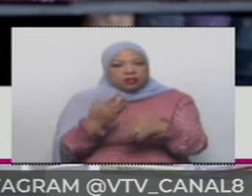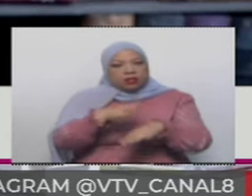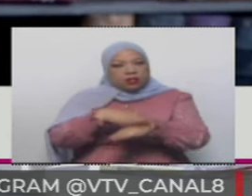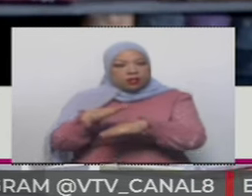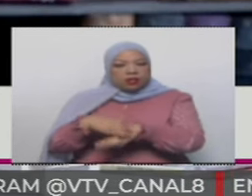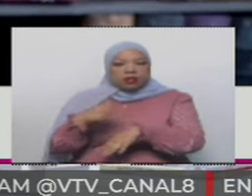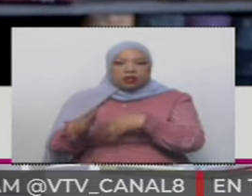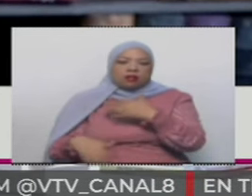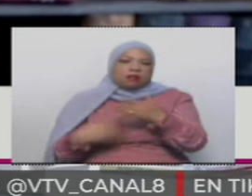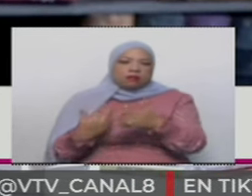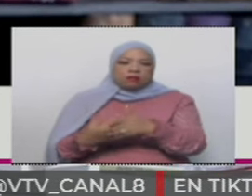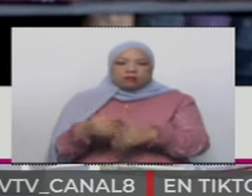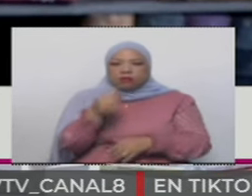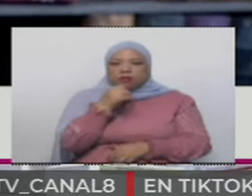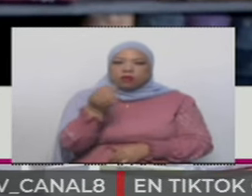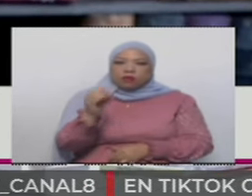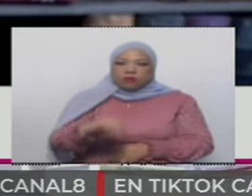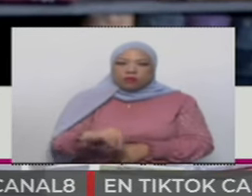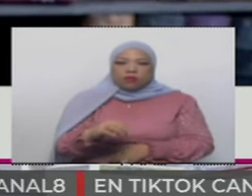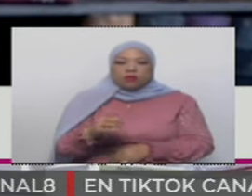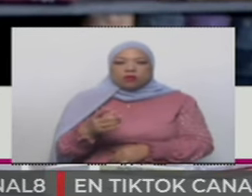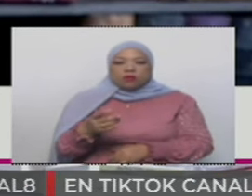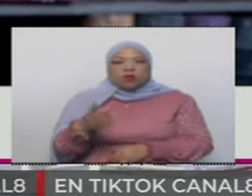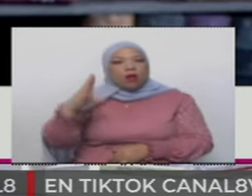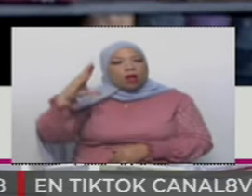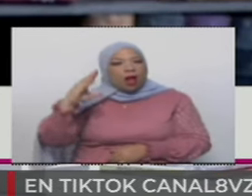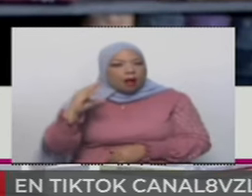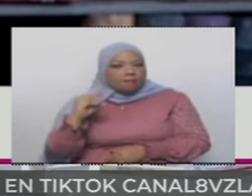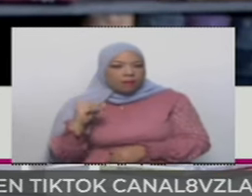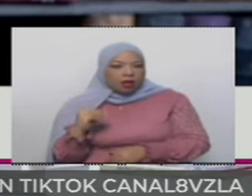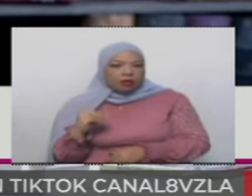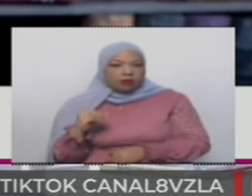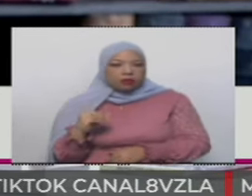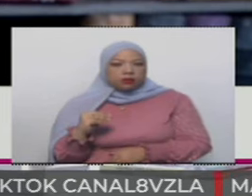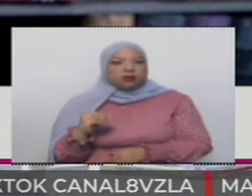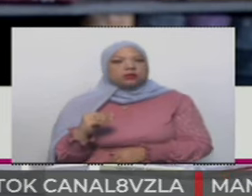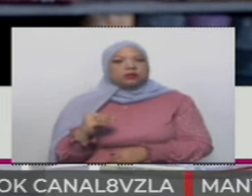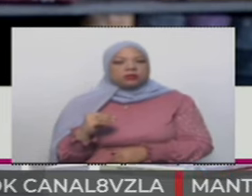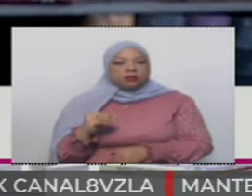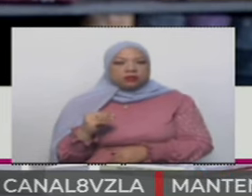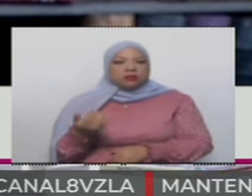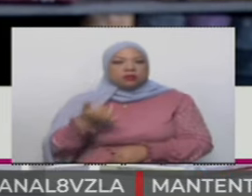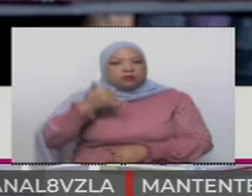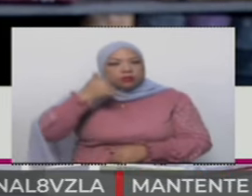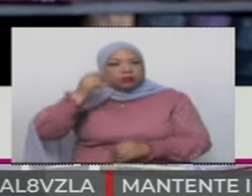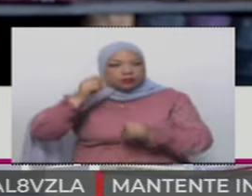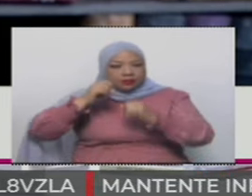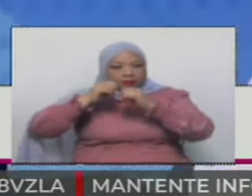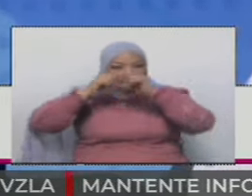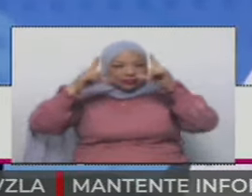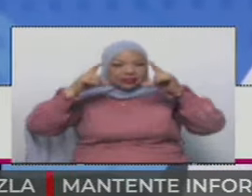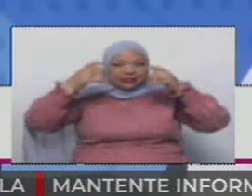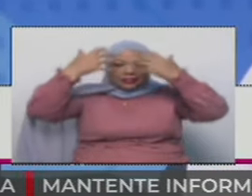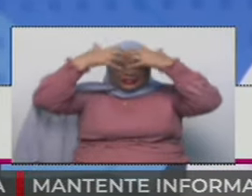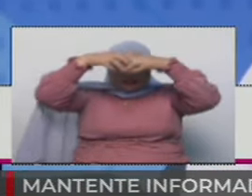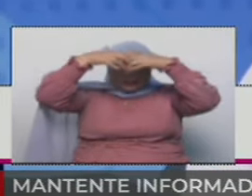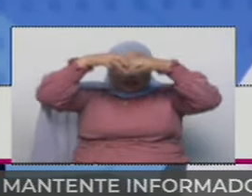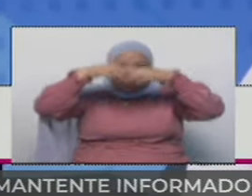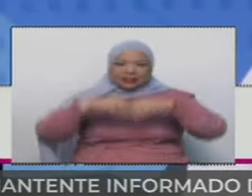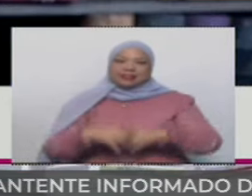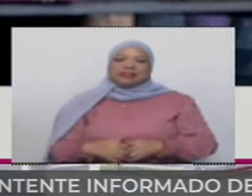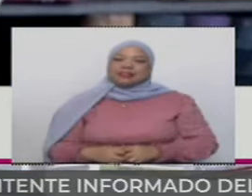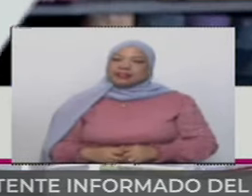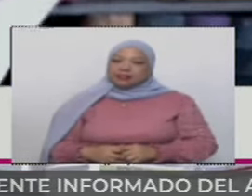que me regalaron en estos días: apaga tu pantalla y prende tu cerebro. ¿Ah? Bueno, quiero